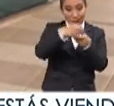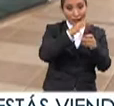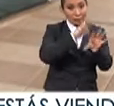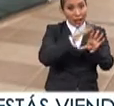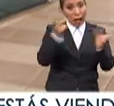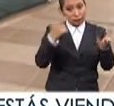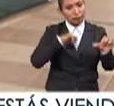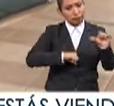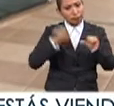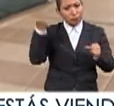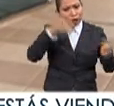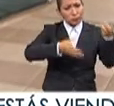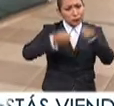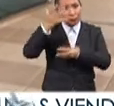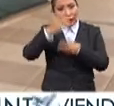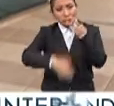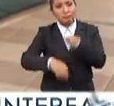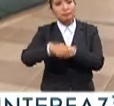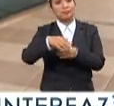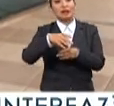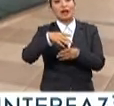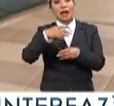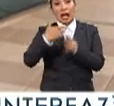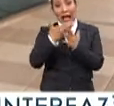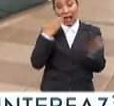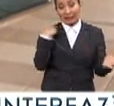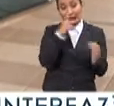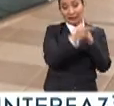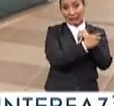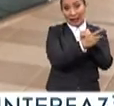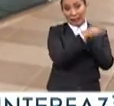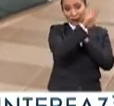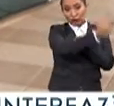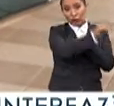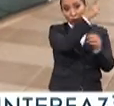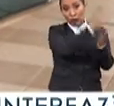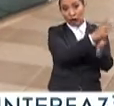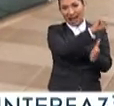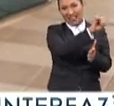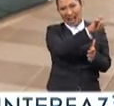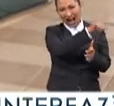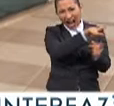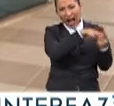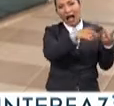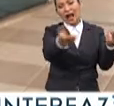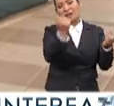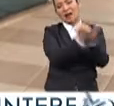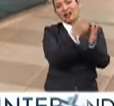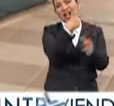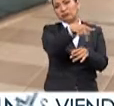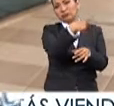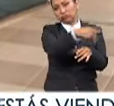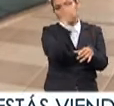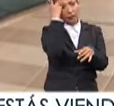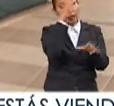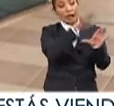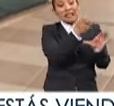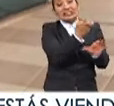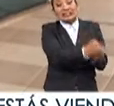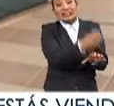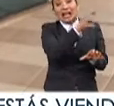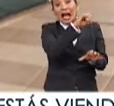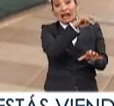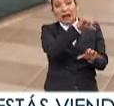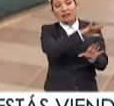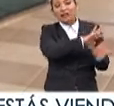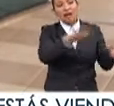muchísimo más activa ese coto lo tenían las televisiones los tenían las canales sostenían las marcas de los canales esas marcas de los